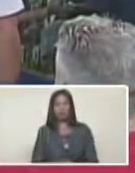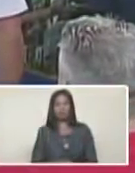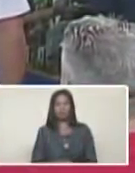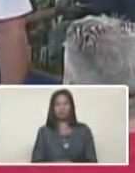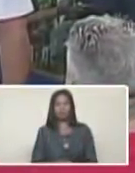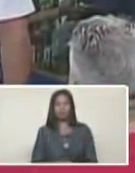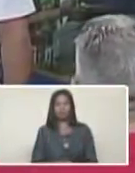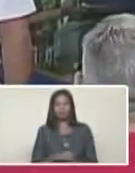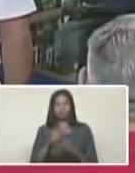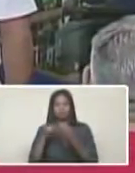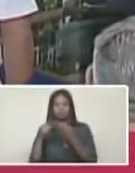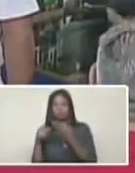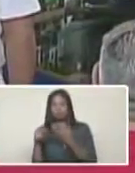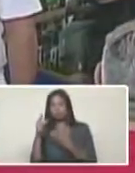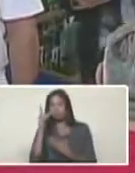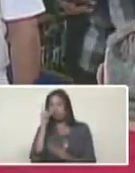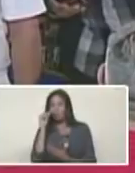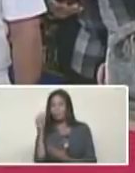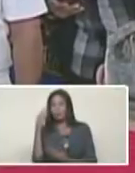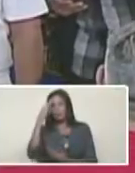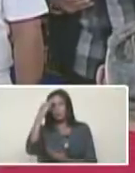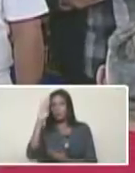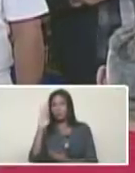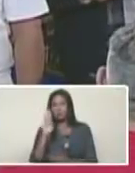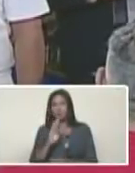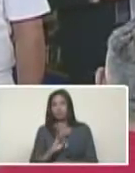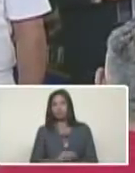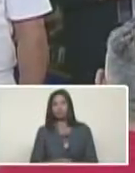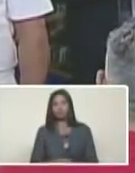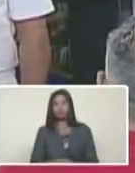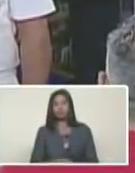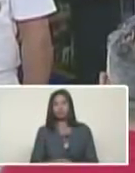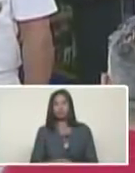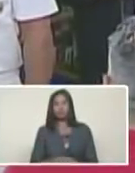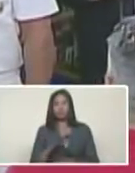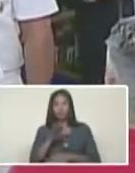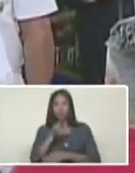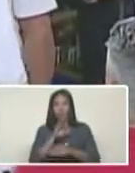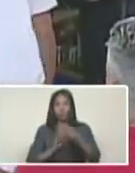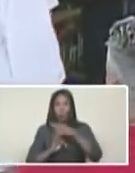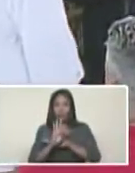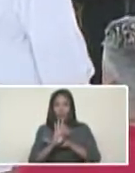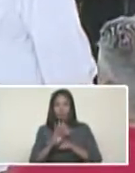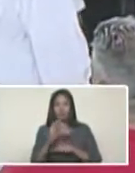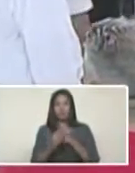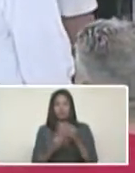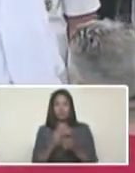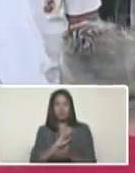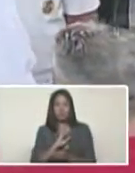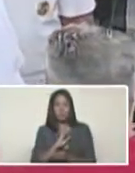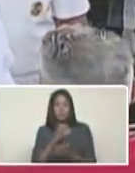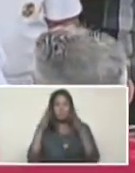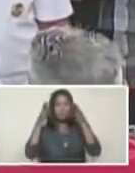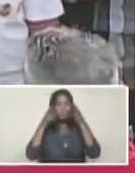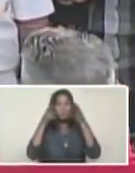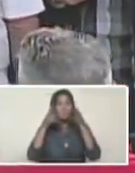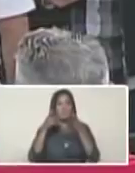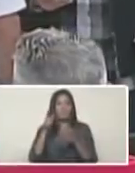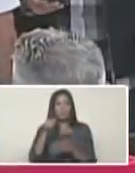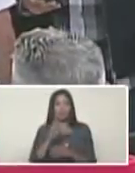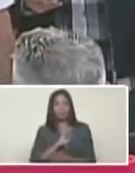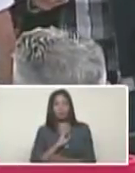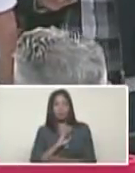Villarruel Sandy, ingeniero petroquímico, ingresado, formado en la UNEFA. Correcto. Esto es un sistema Bulot de carga